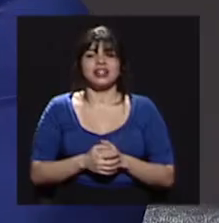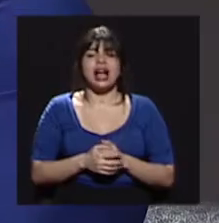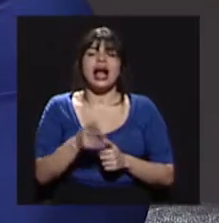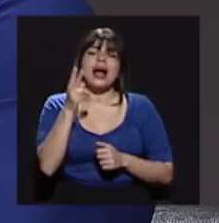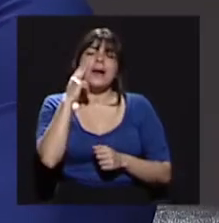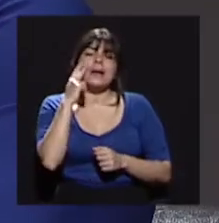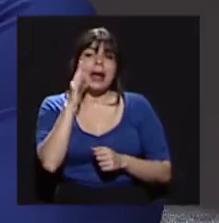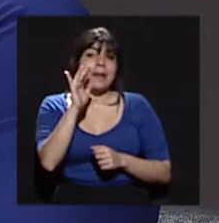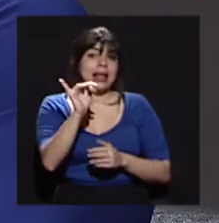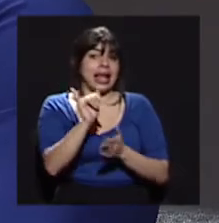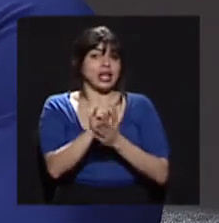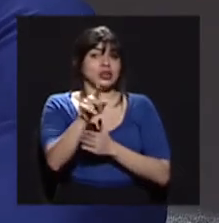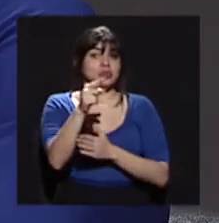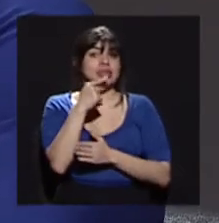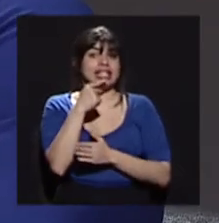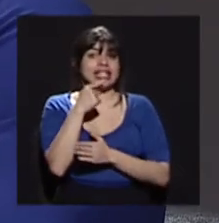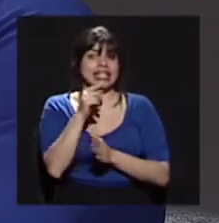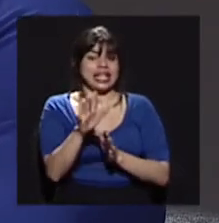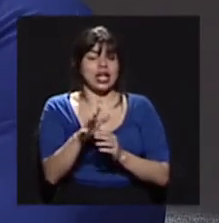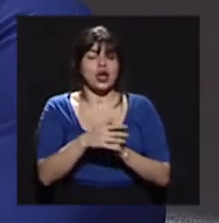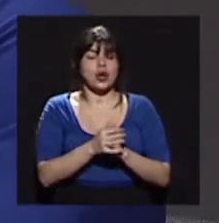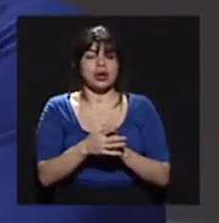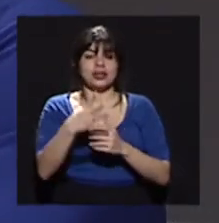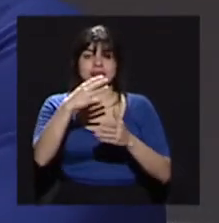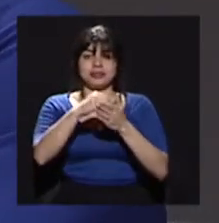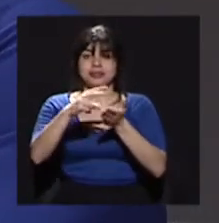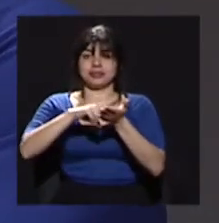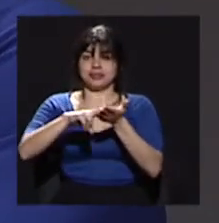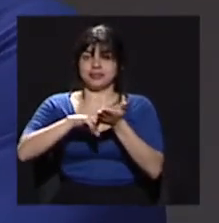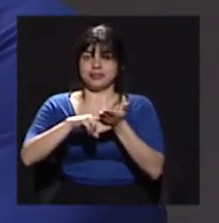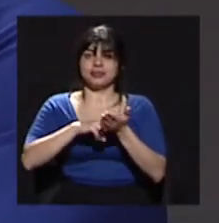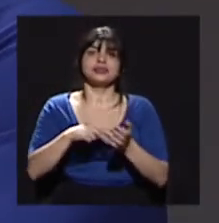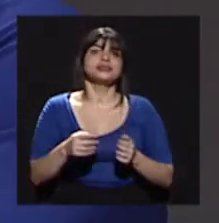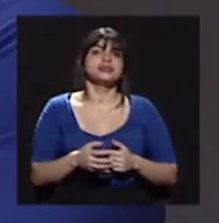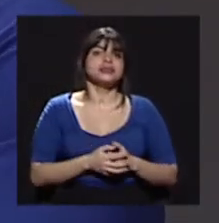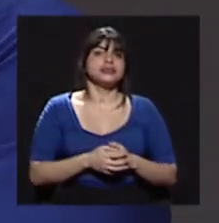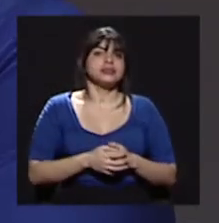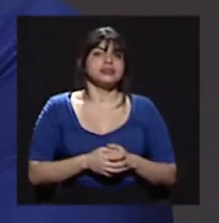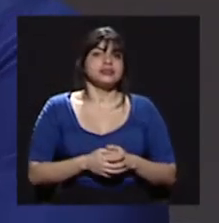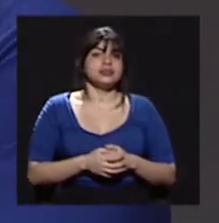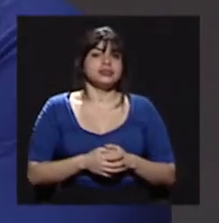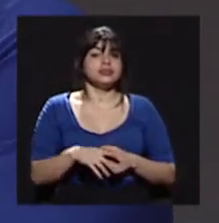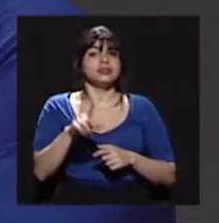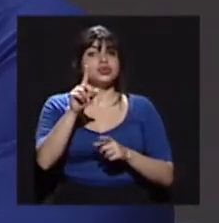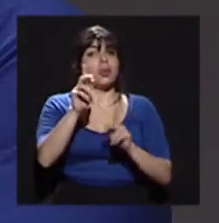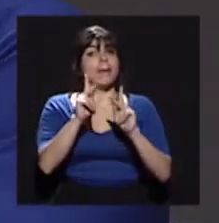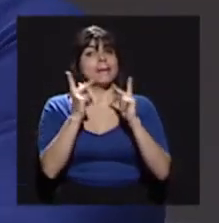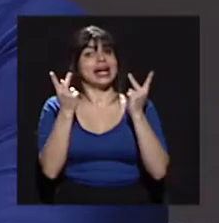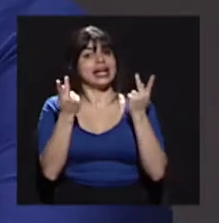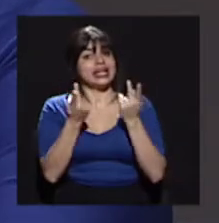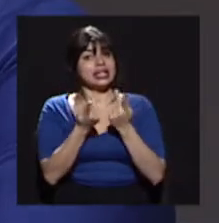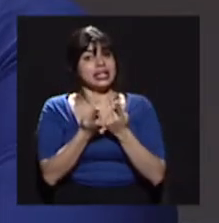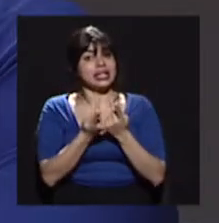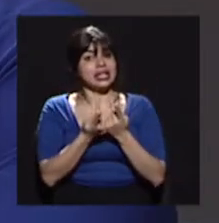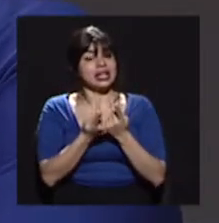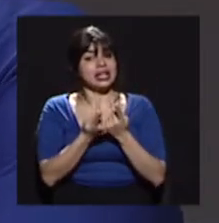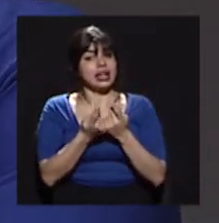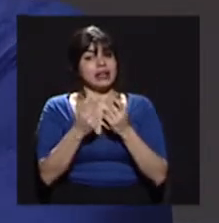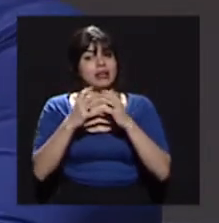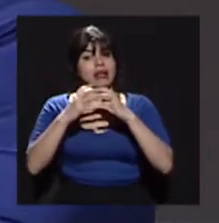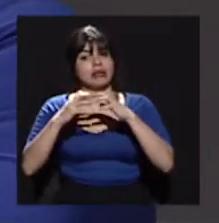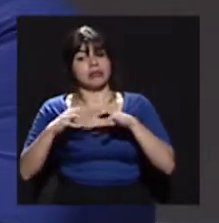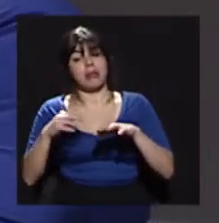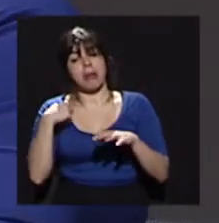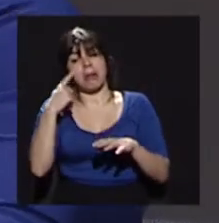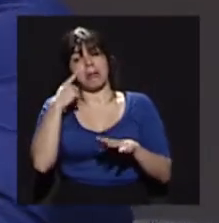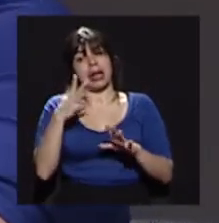de eso que usted señalaba que sucede en liberación nacional qué es un partido de que está en descomposición me